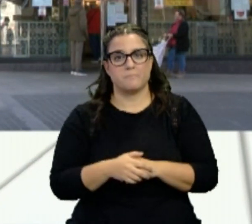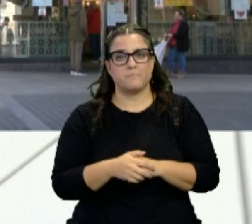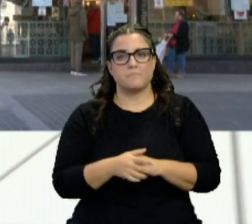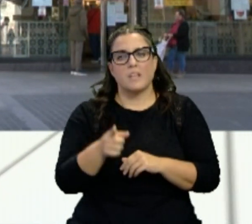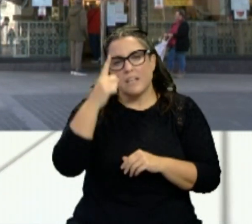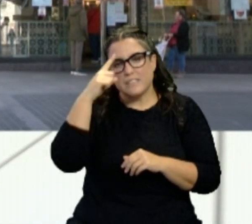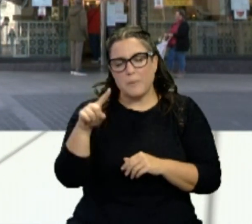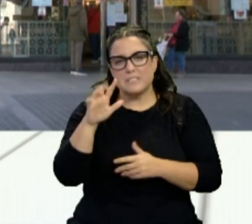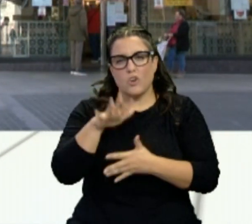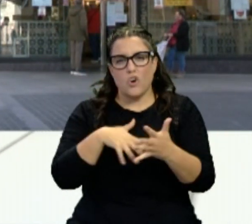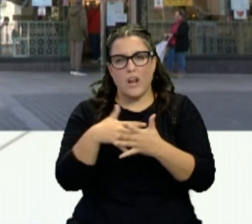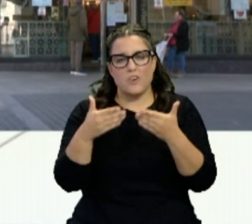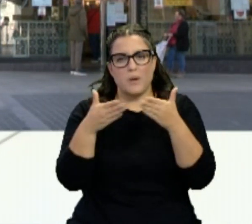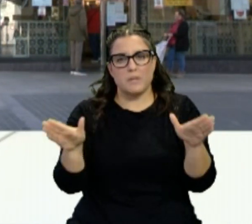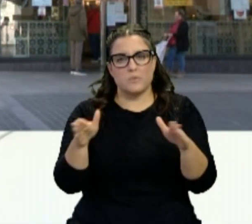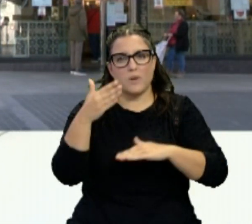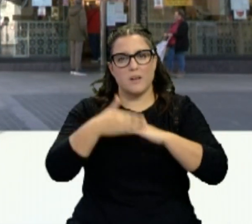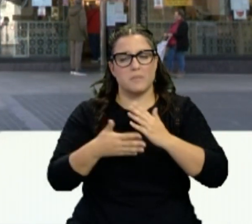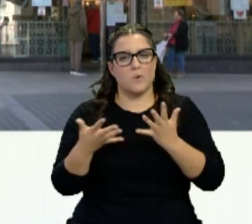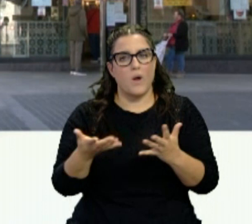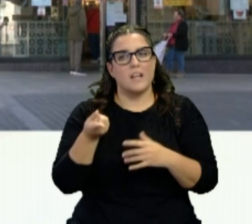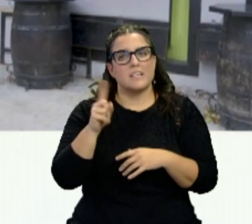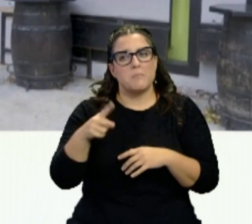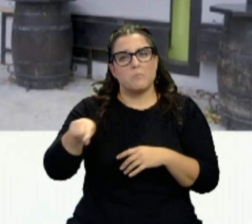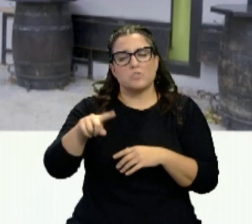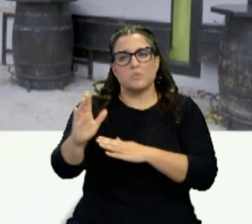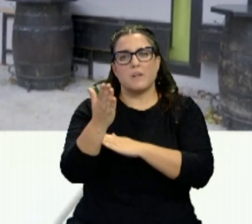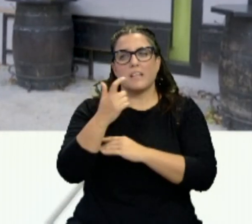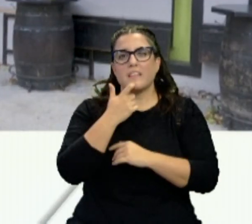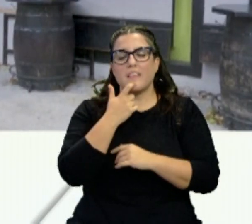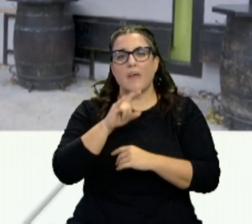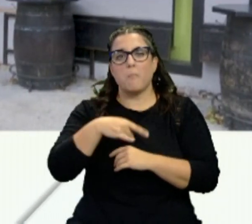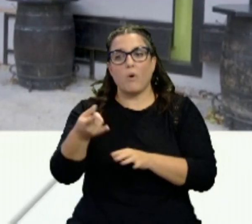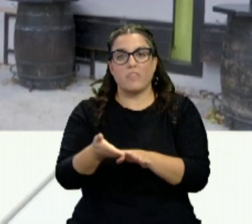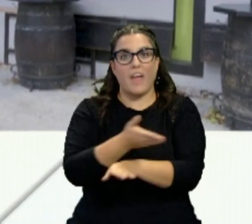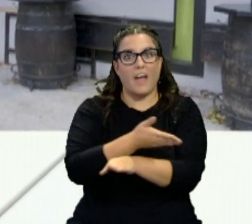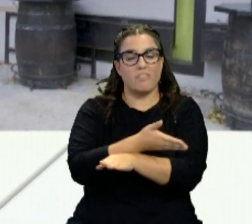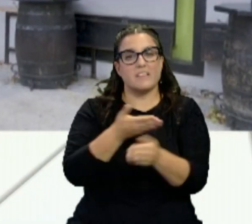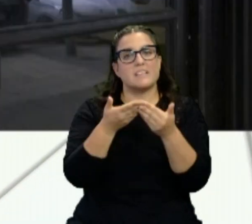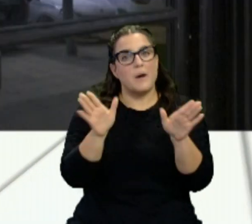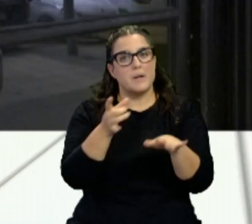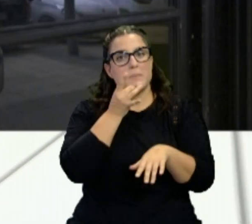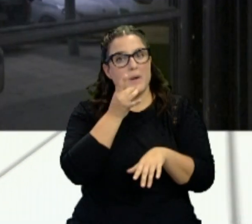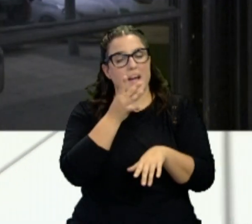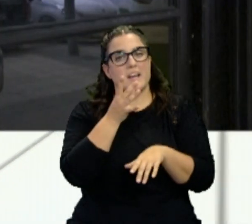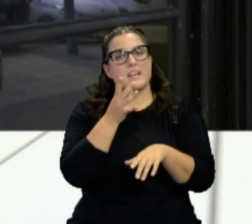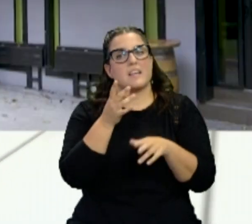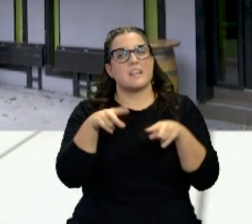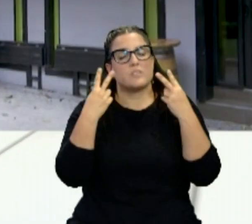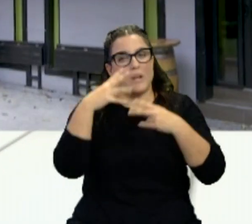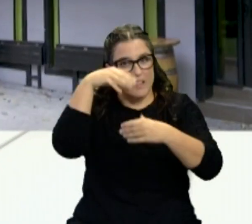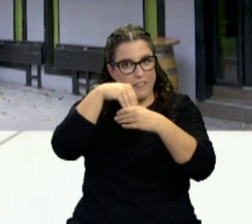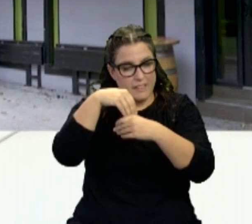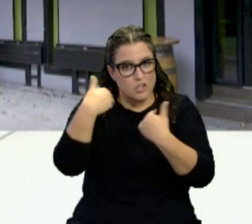esas terrazas, y también ustedes plantean que se puedan abrir para antes del puente foral los interiores de bares y restaurantes. No sé cómo está